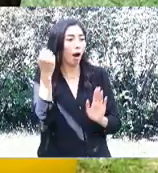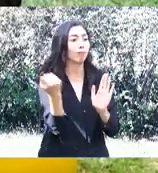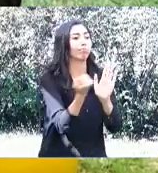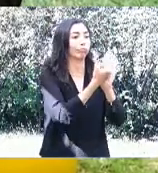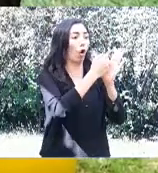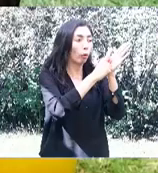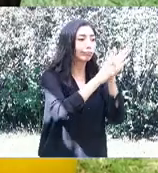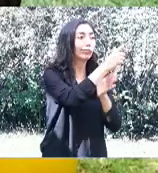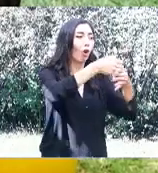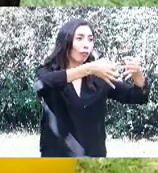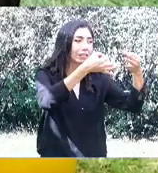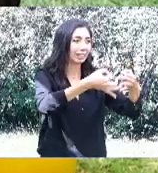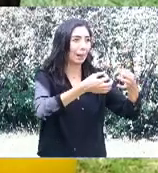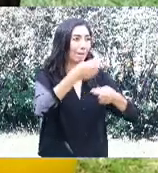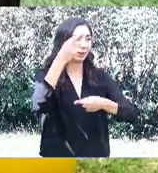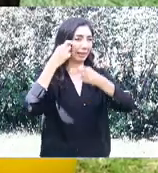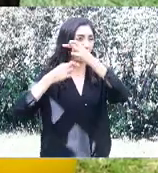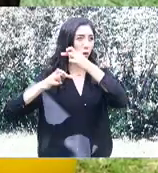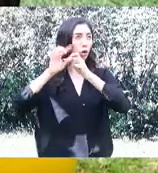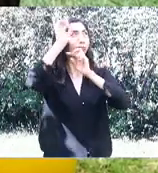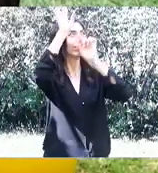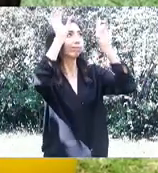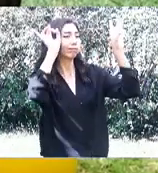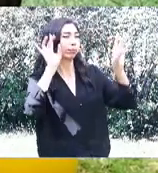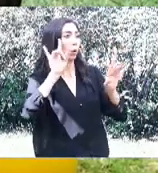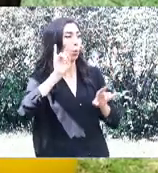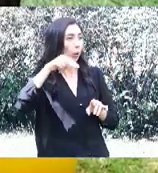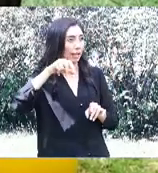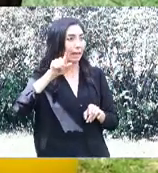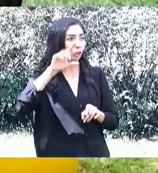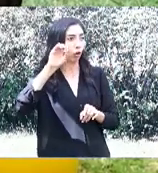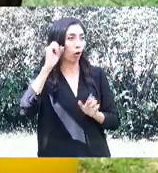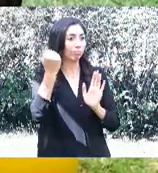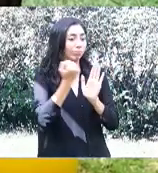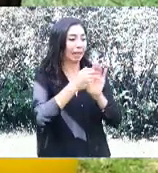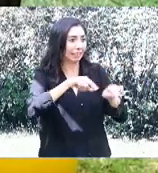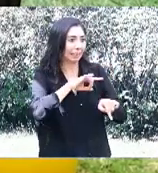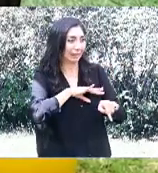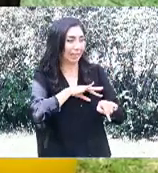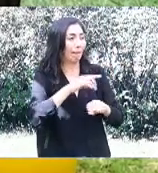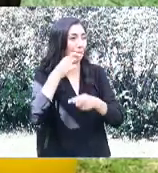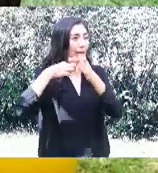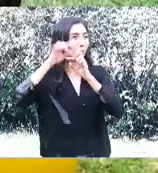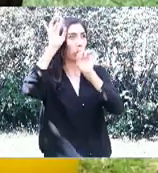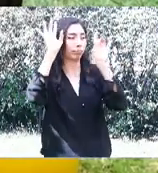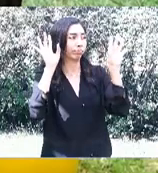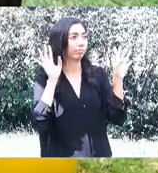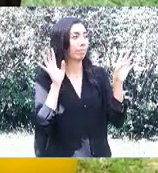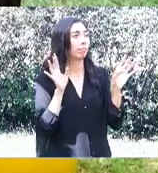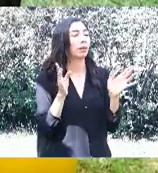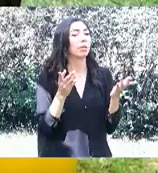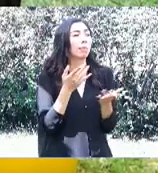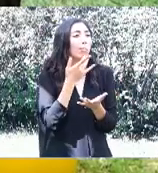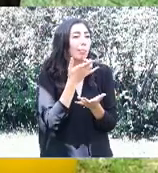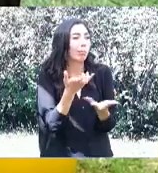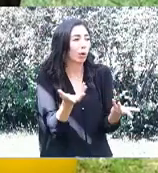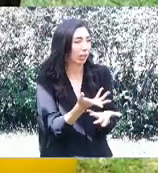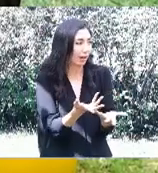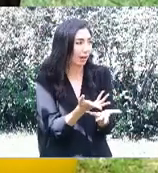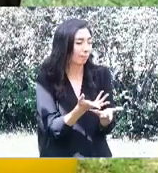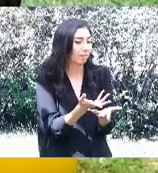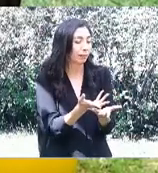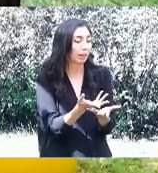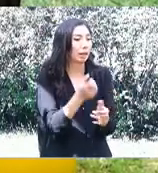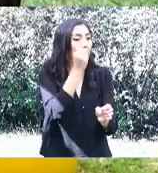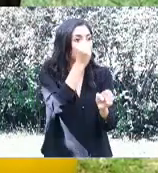como oficialmente por por UNESCO y surge a través de una iniciativa que